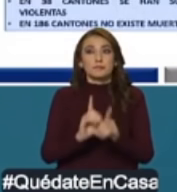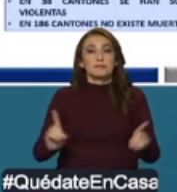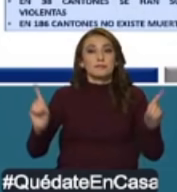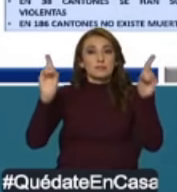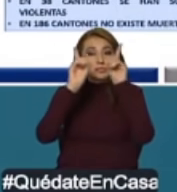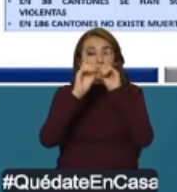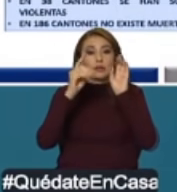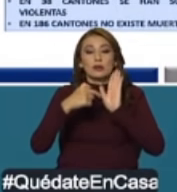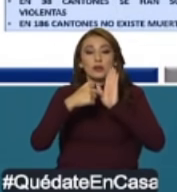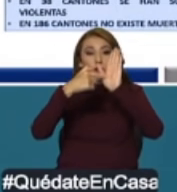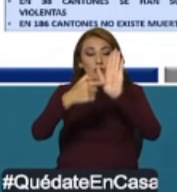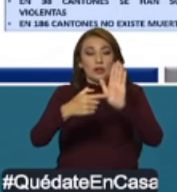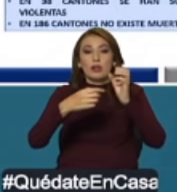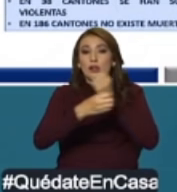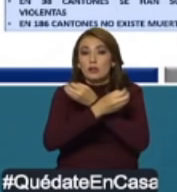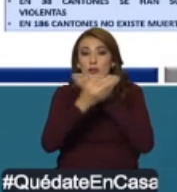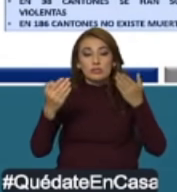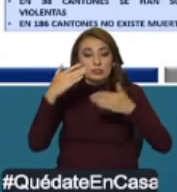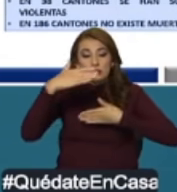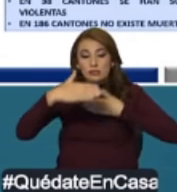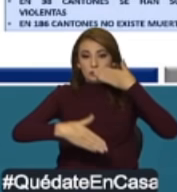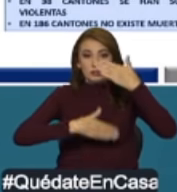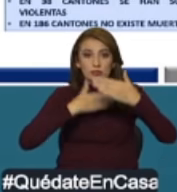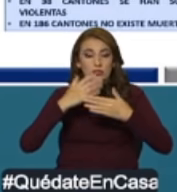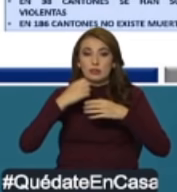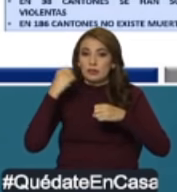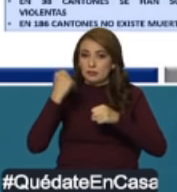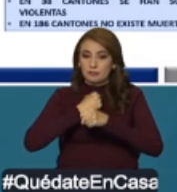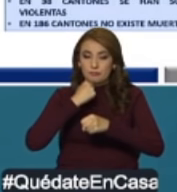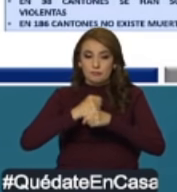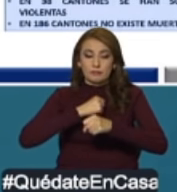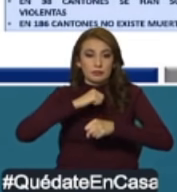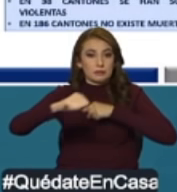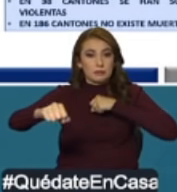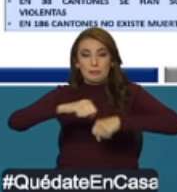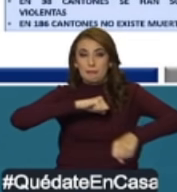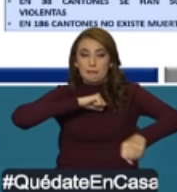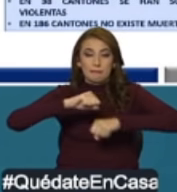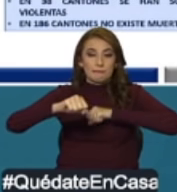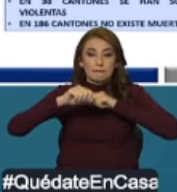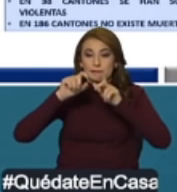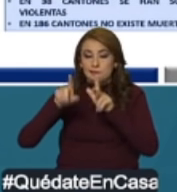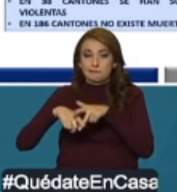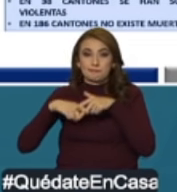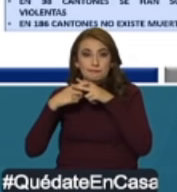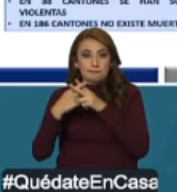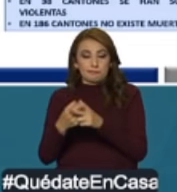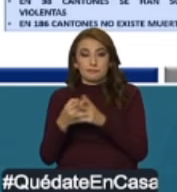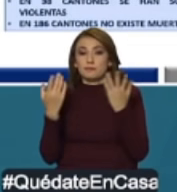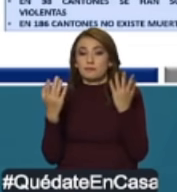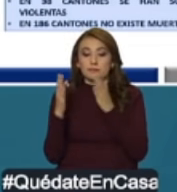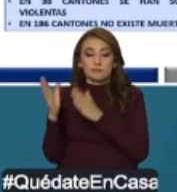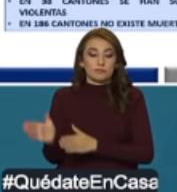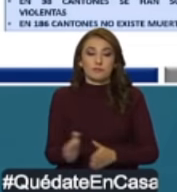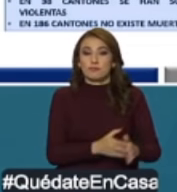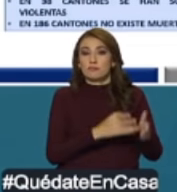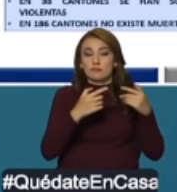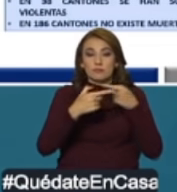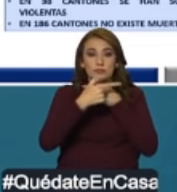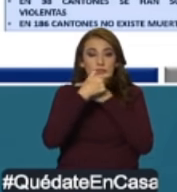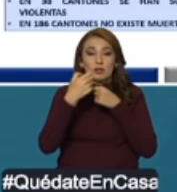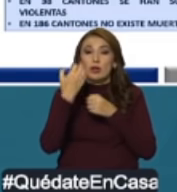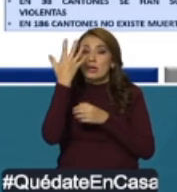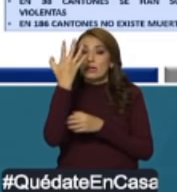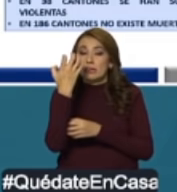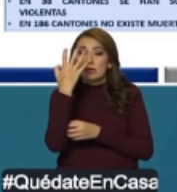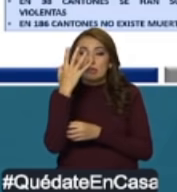Esto ya traducido básicamente a la gestión desde que inició el aislamiento, desde el 15 de